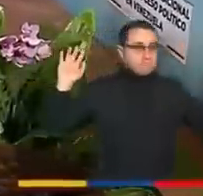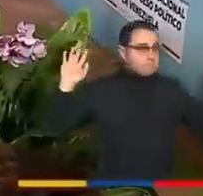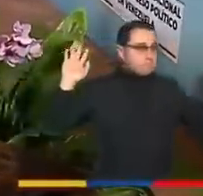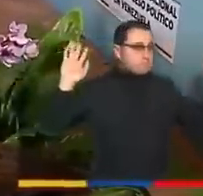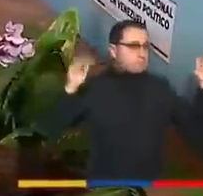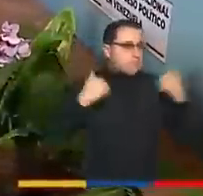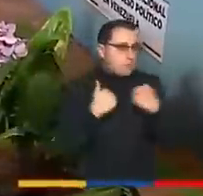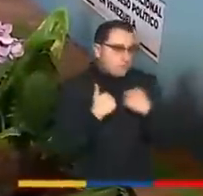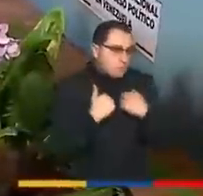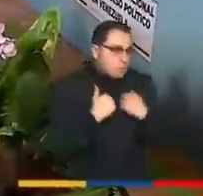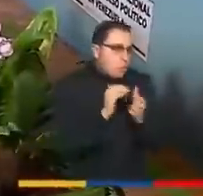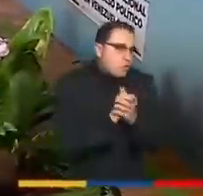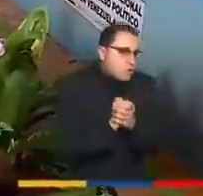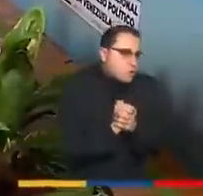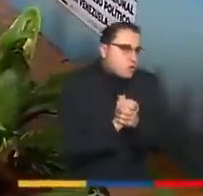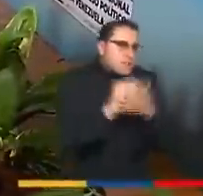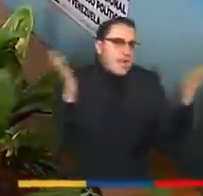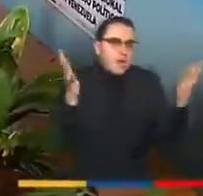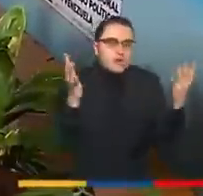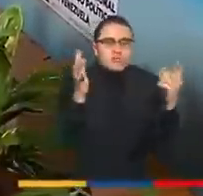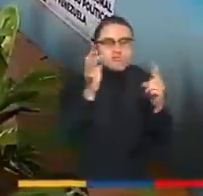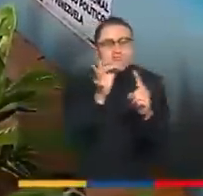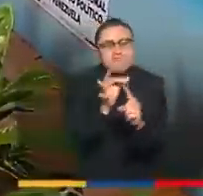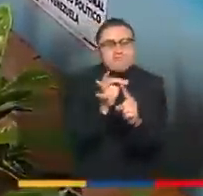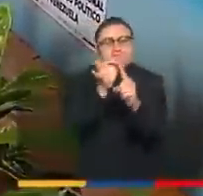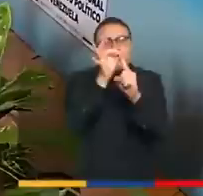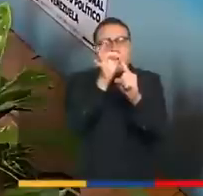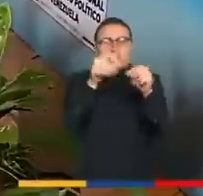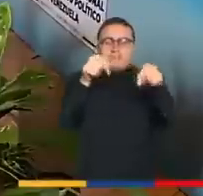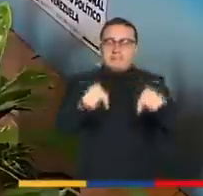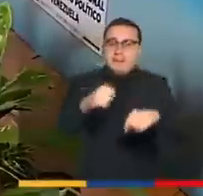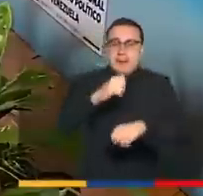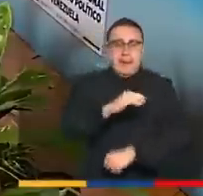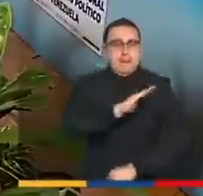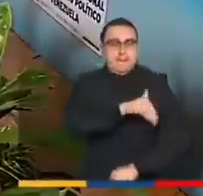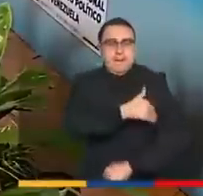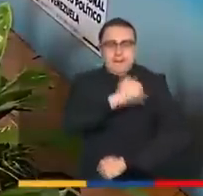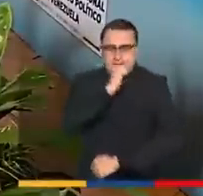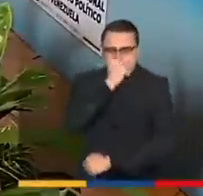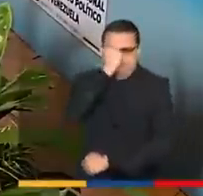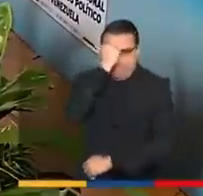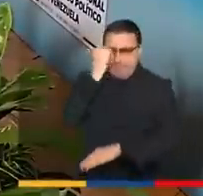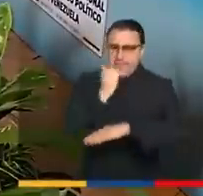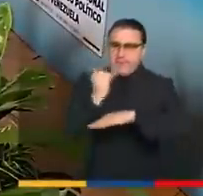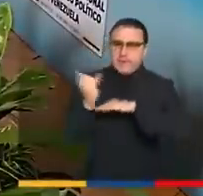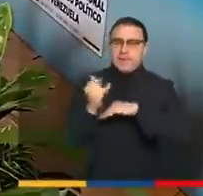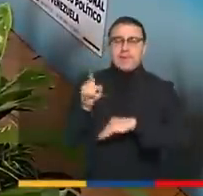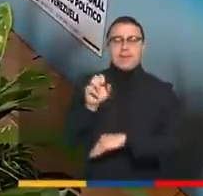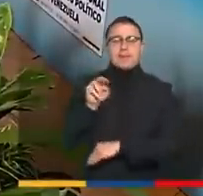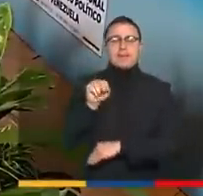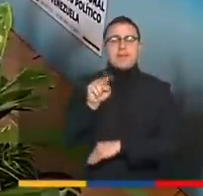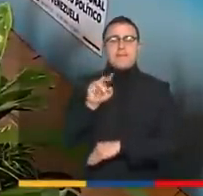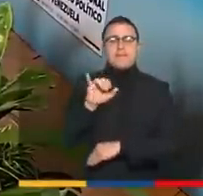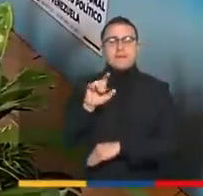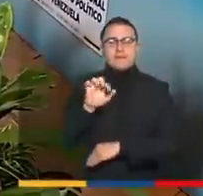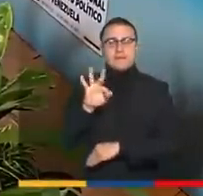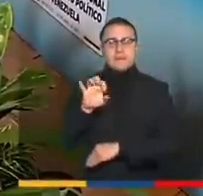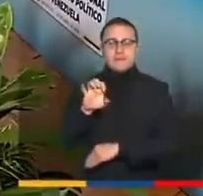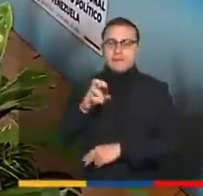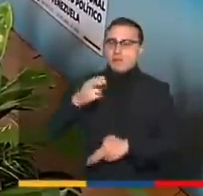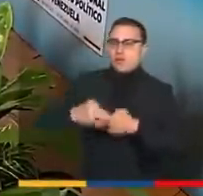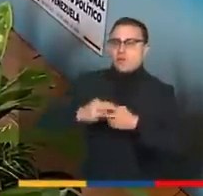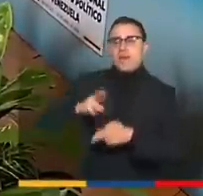Doy un saludo aquí muy especial al primer ministro de San Vicente y las Granadinas, RAL,